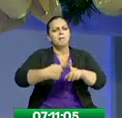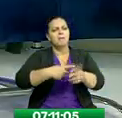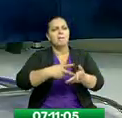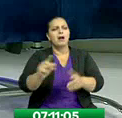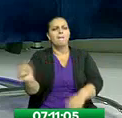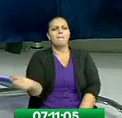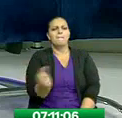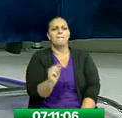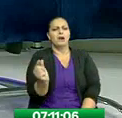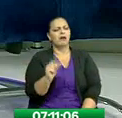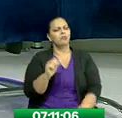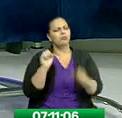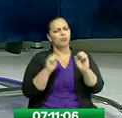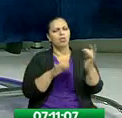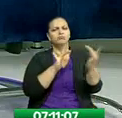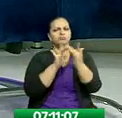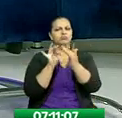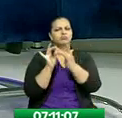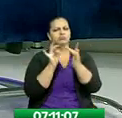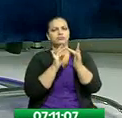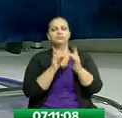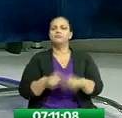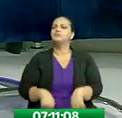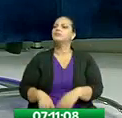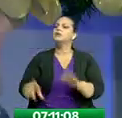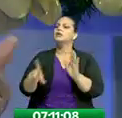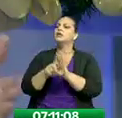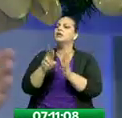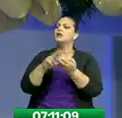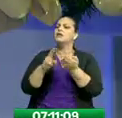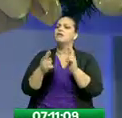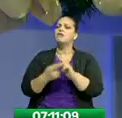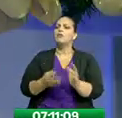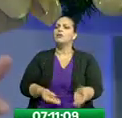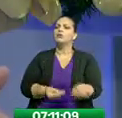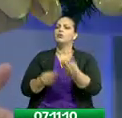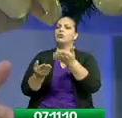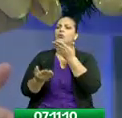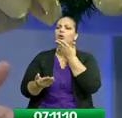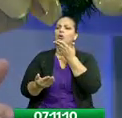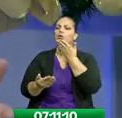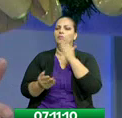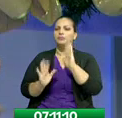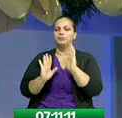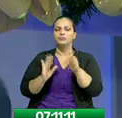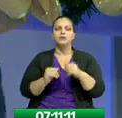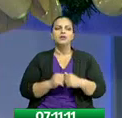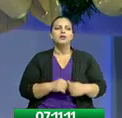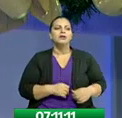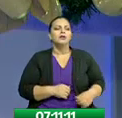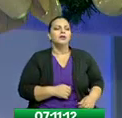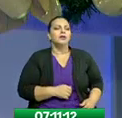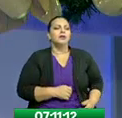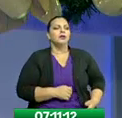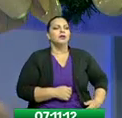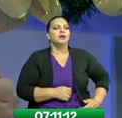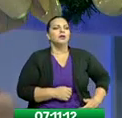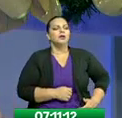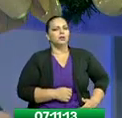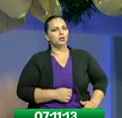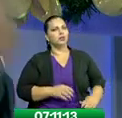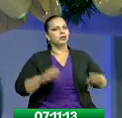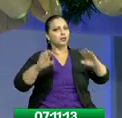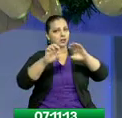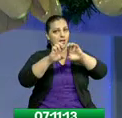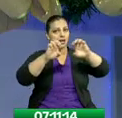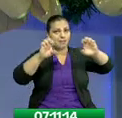contemplan esas reformas a las telecomunicaciones? Básicamente es permitir que se devengue, es decir, que la inversión que hacen las telefónicas o que pagan al Estado, esa inversión